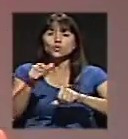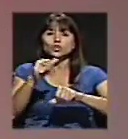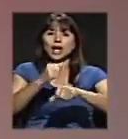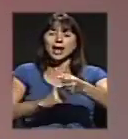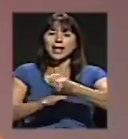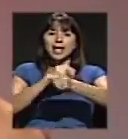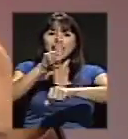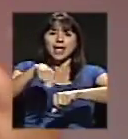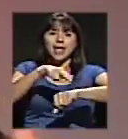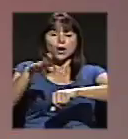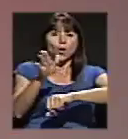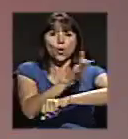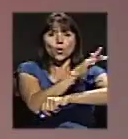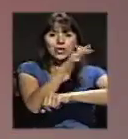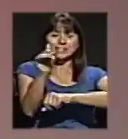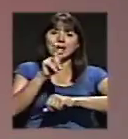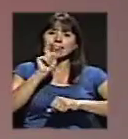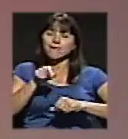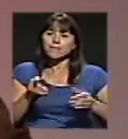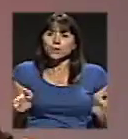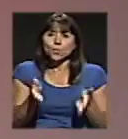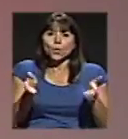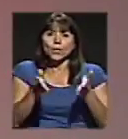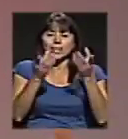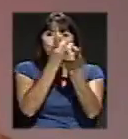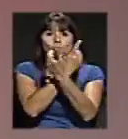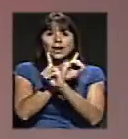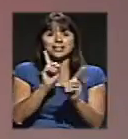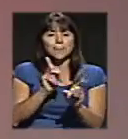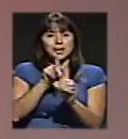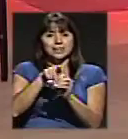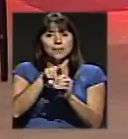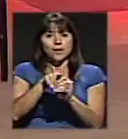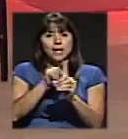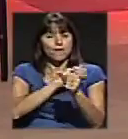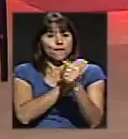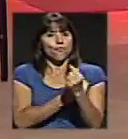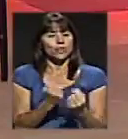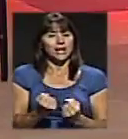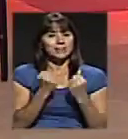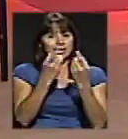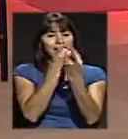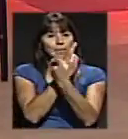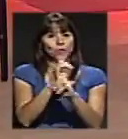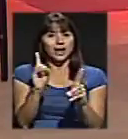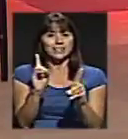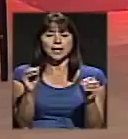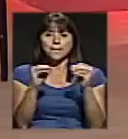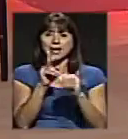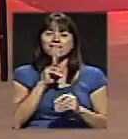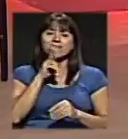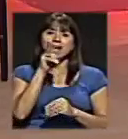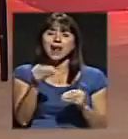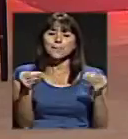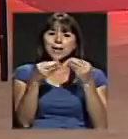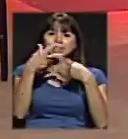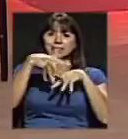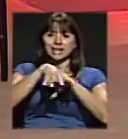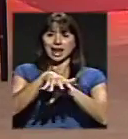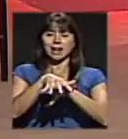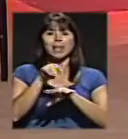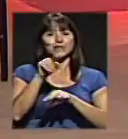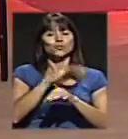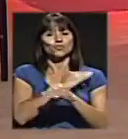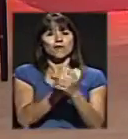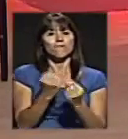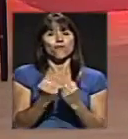que promover una democracia verdaderamente participativa, fortalecer la democracia y hacerla más real, más integral, y esa es una fortaleza